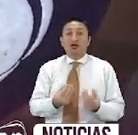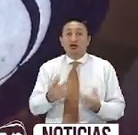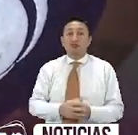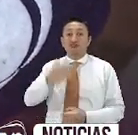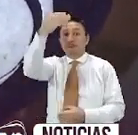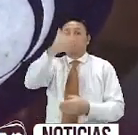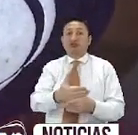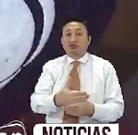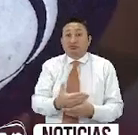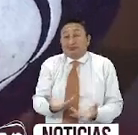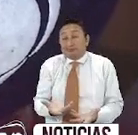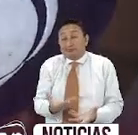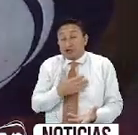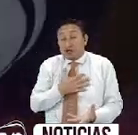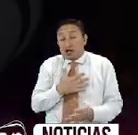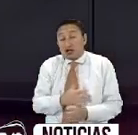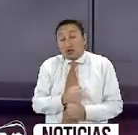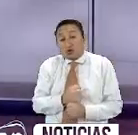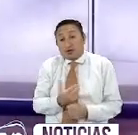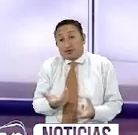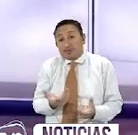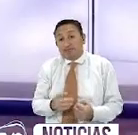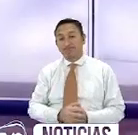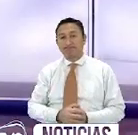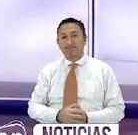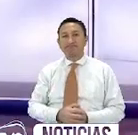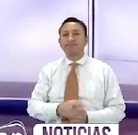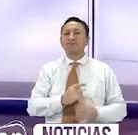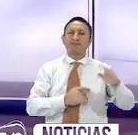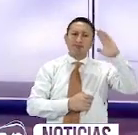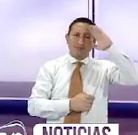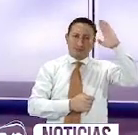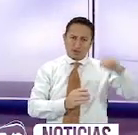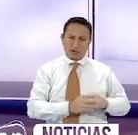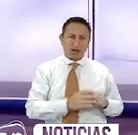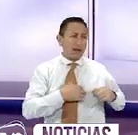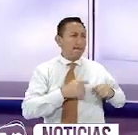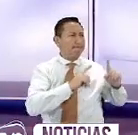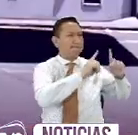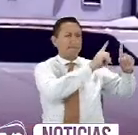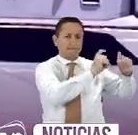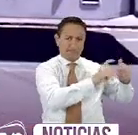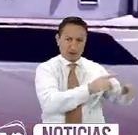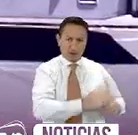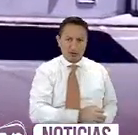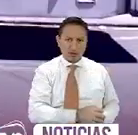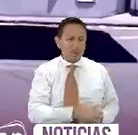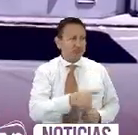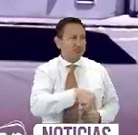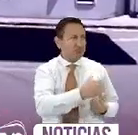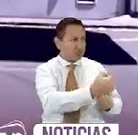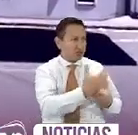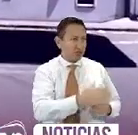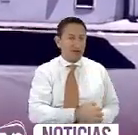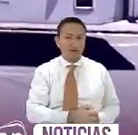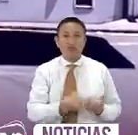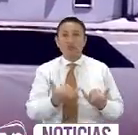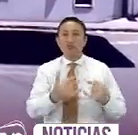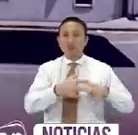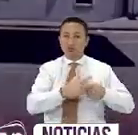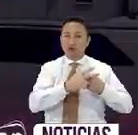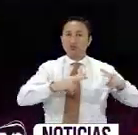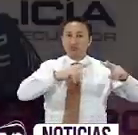cerrar la puerta por seguridad de uno mismo. Consultamos a la policía sobre esta muerte violenta, pero se nos dijo que todo se encuentra